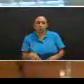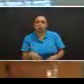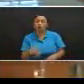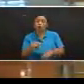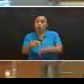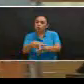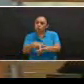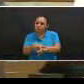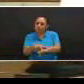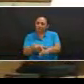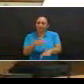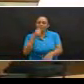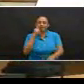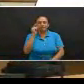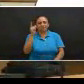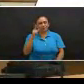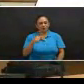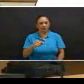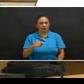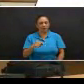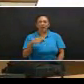Señor han de haber sido hermosos.